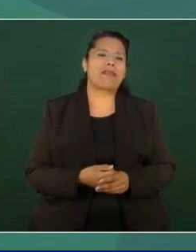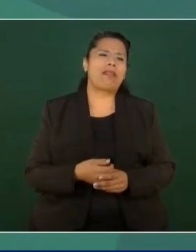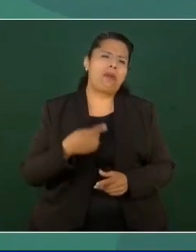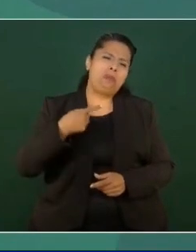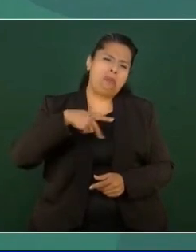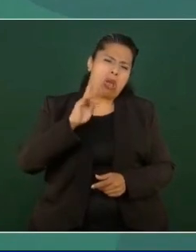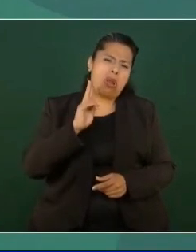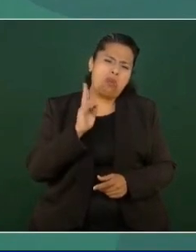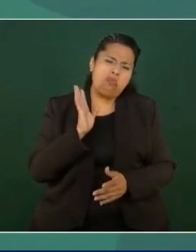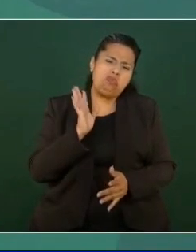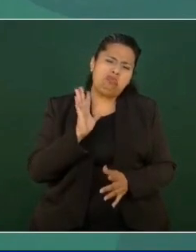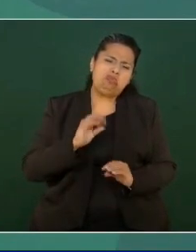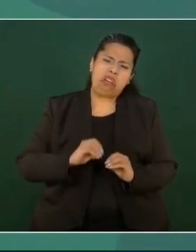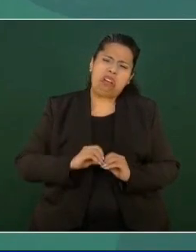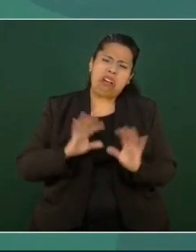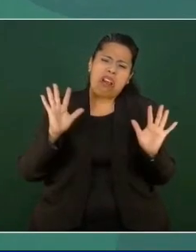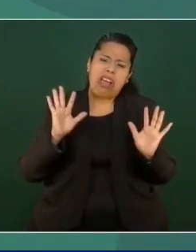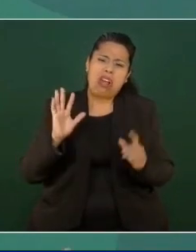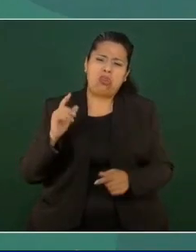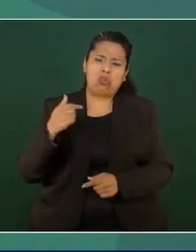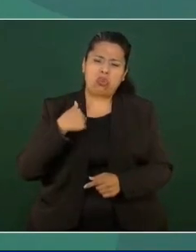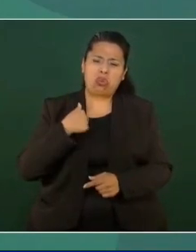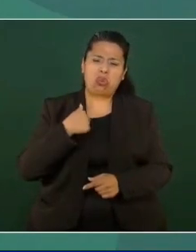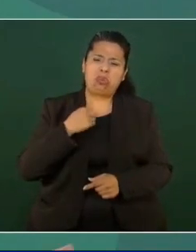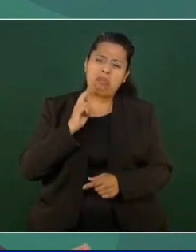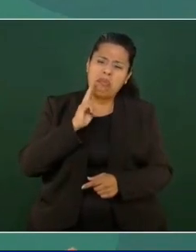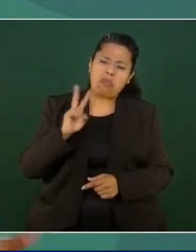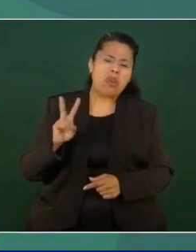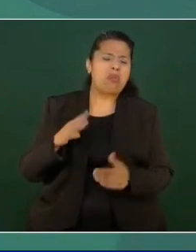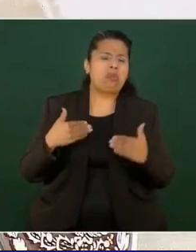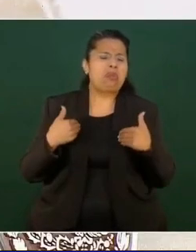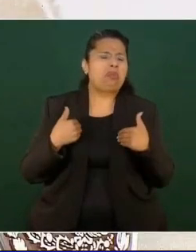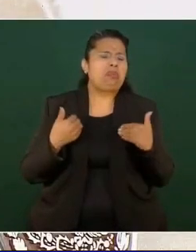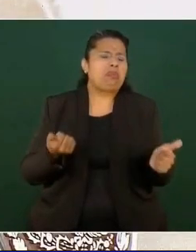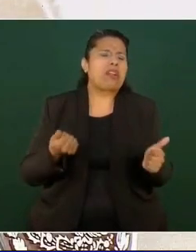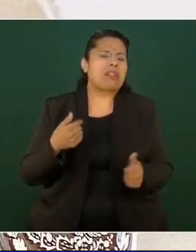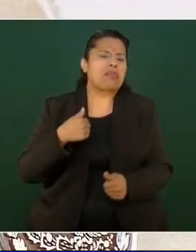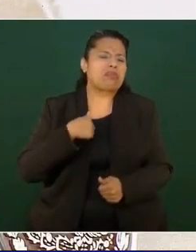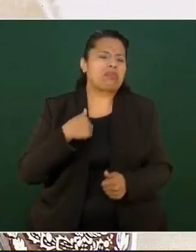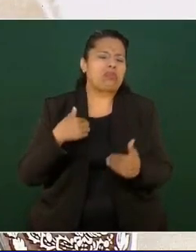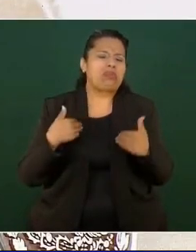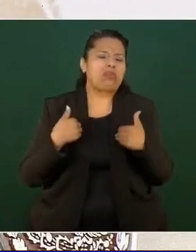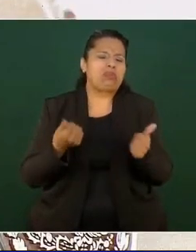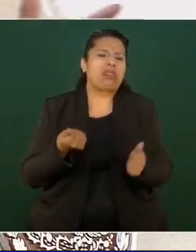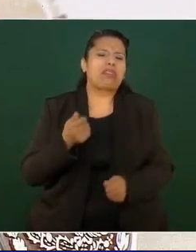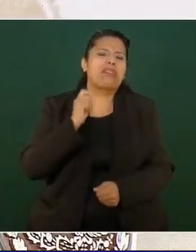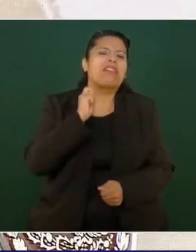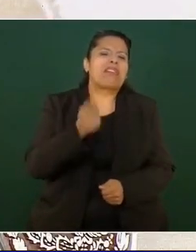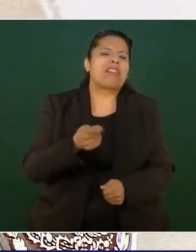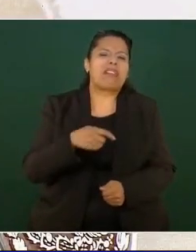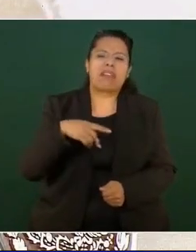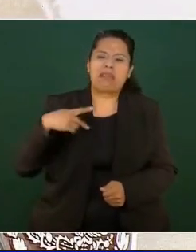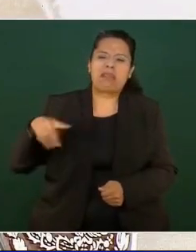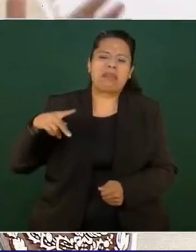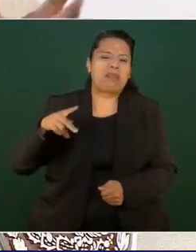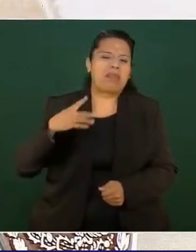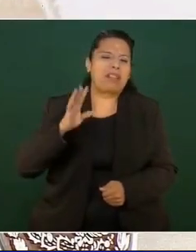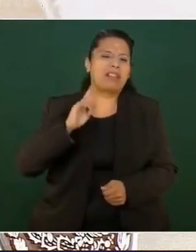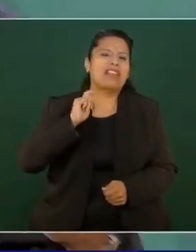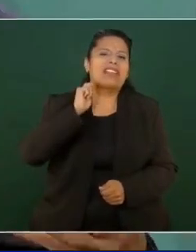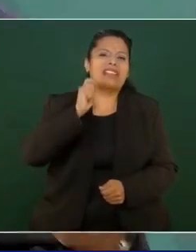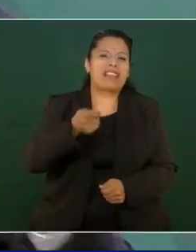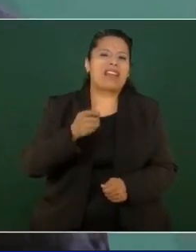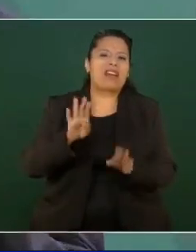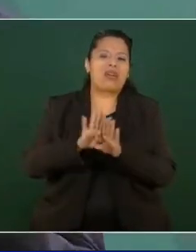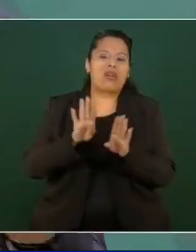entendible, aunque no esté uno de acuerdo, que los que